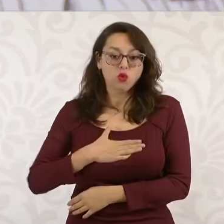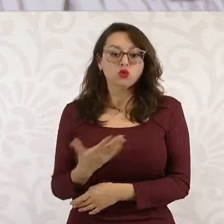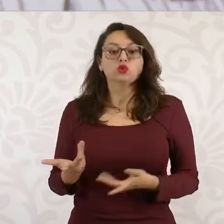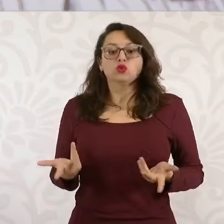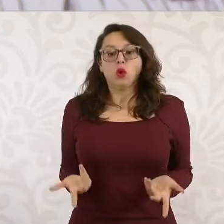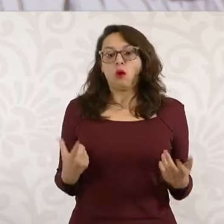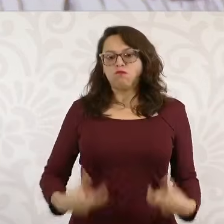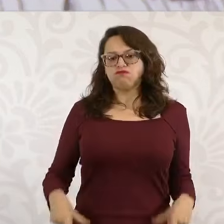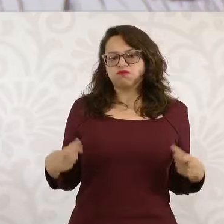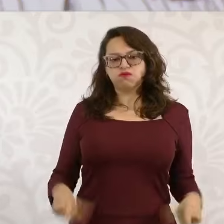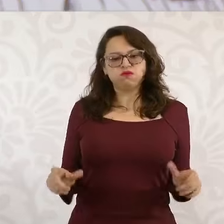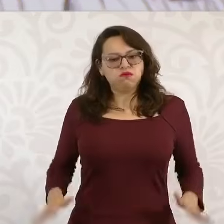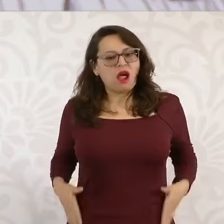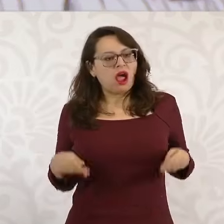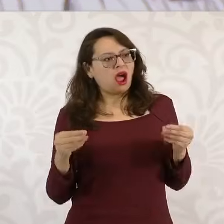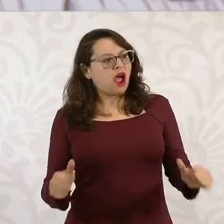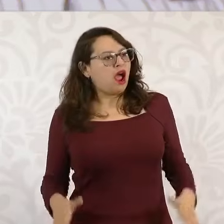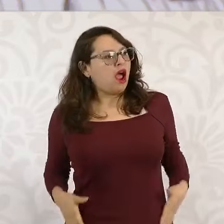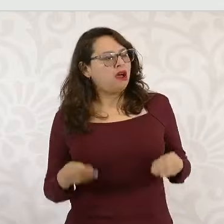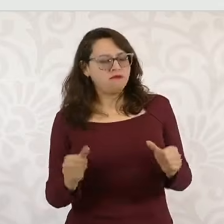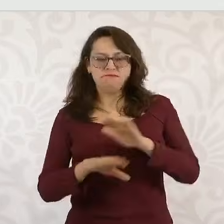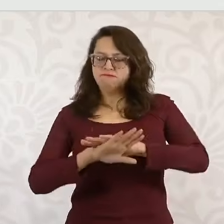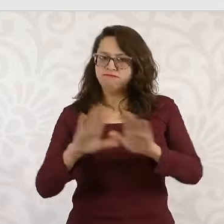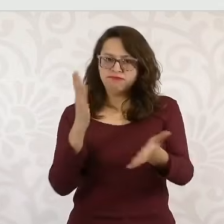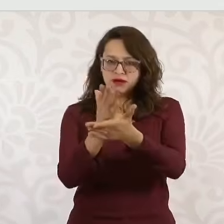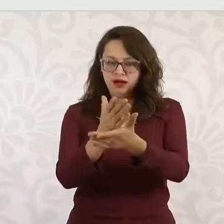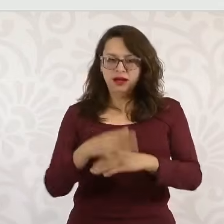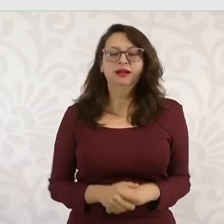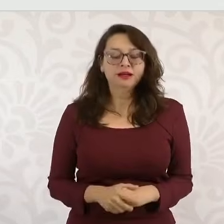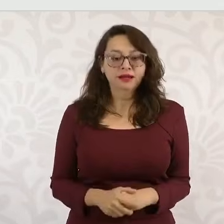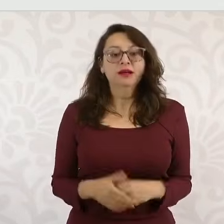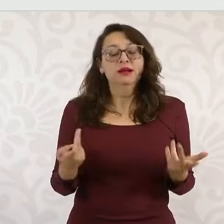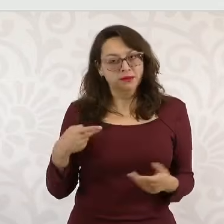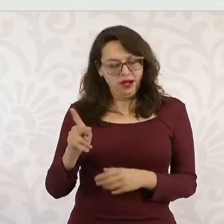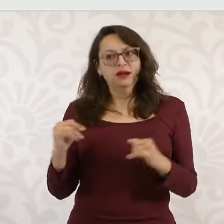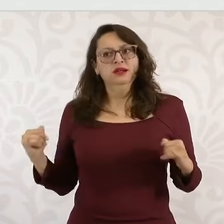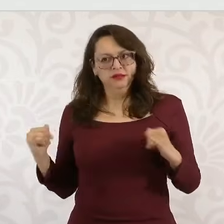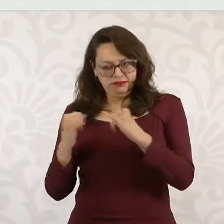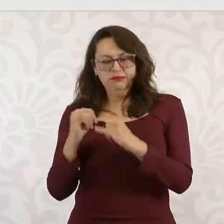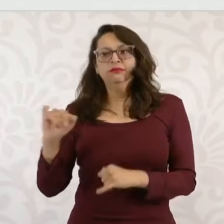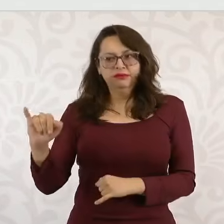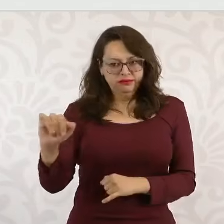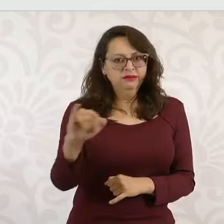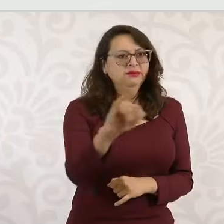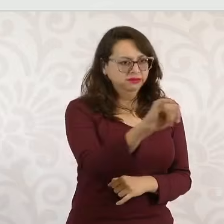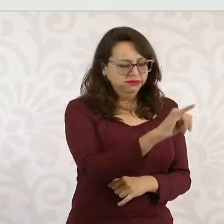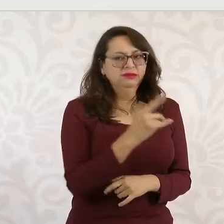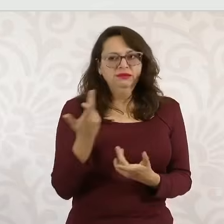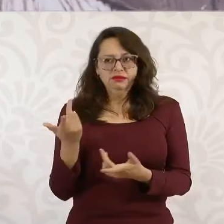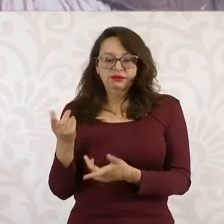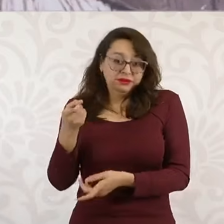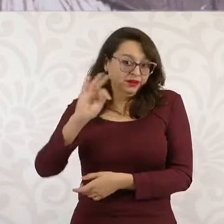estos grandes despilfarros. Entonces se mantiene esta visión federal, que es esencia de